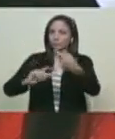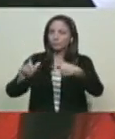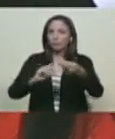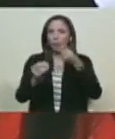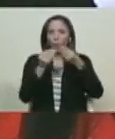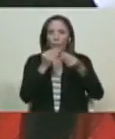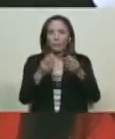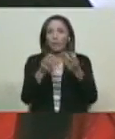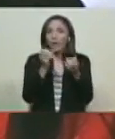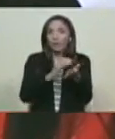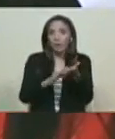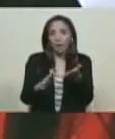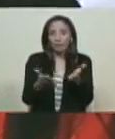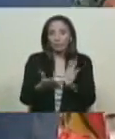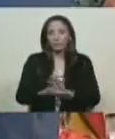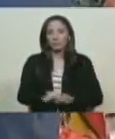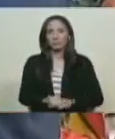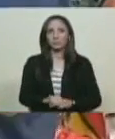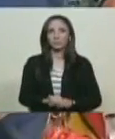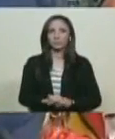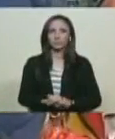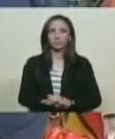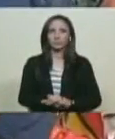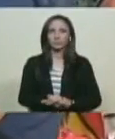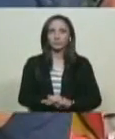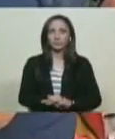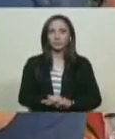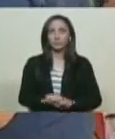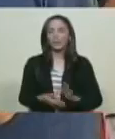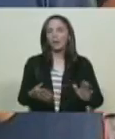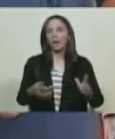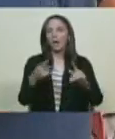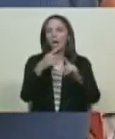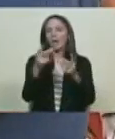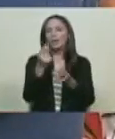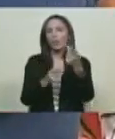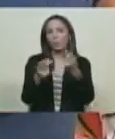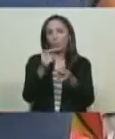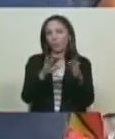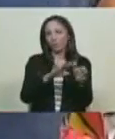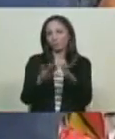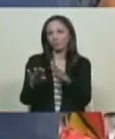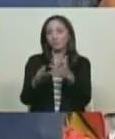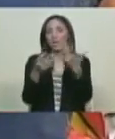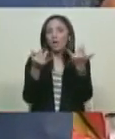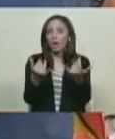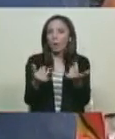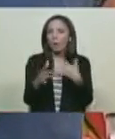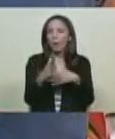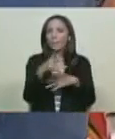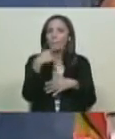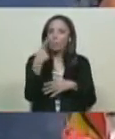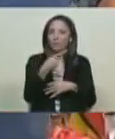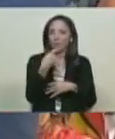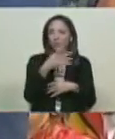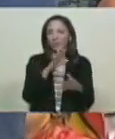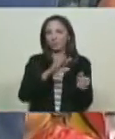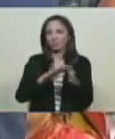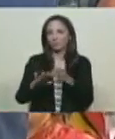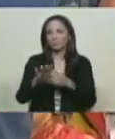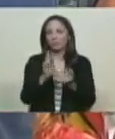sin costo adicional de movilización. Esos son en el eje económico. Vamos a mencionar en el eje político,